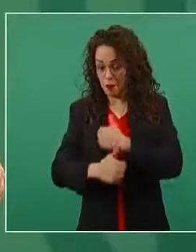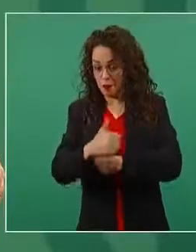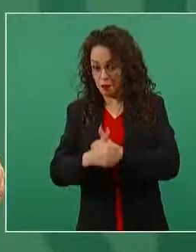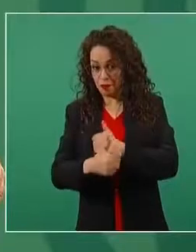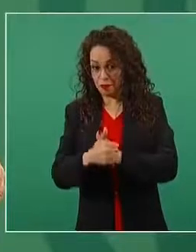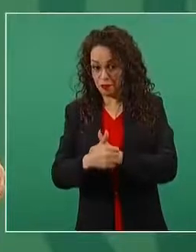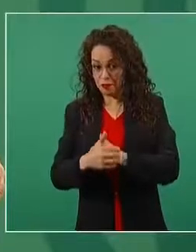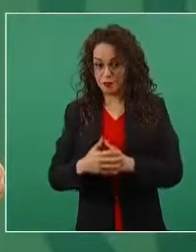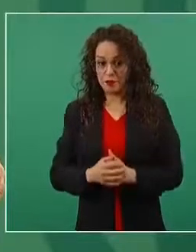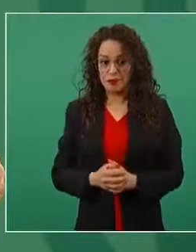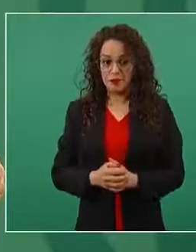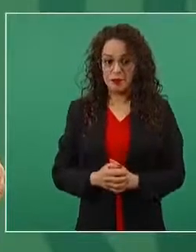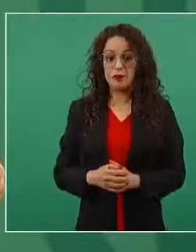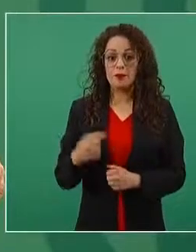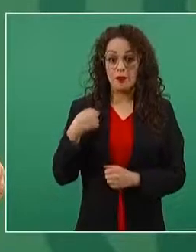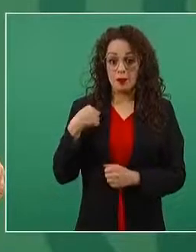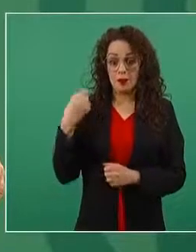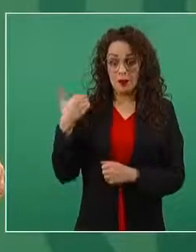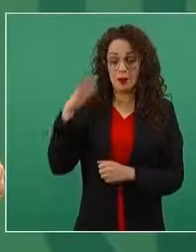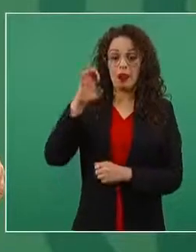Era yo jefe de gobierno